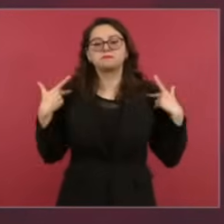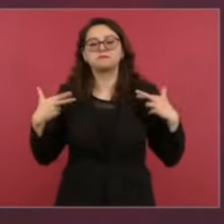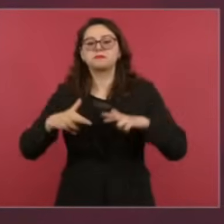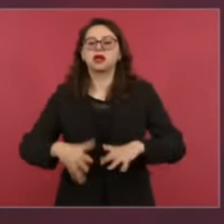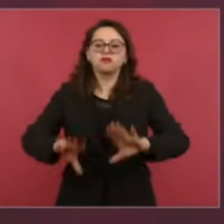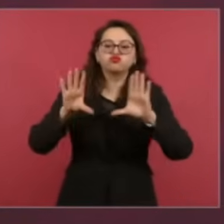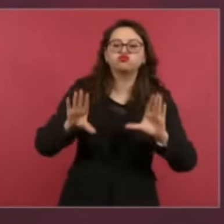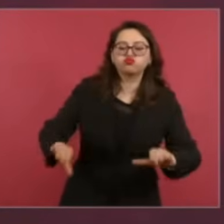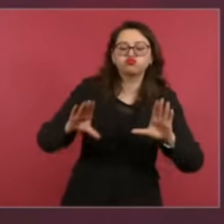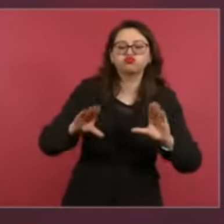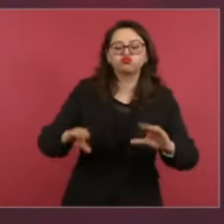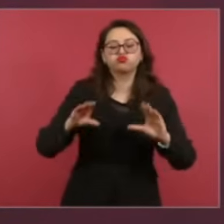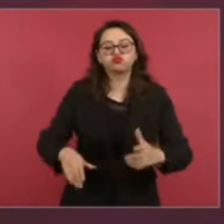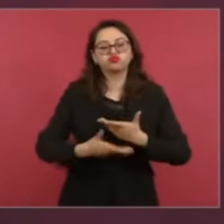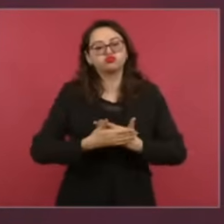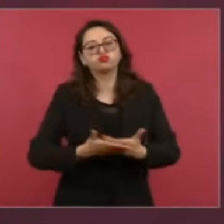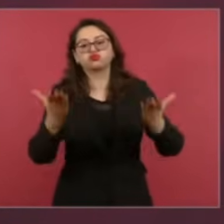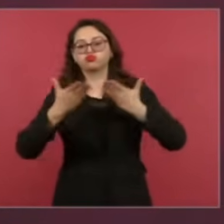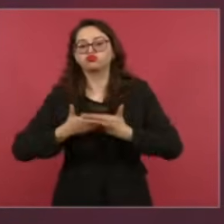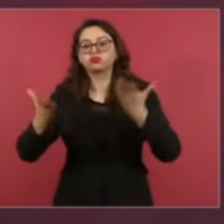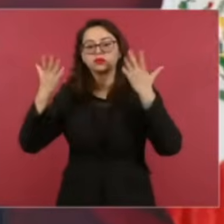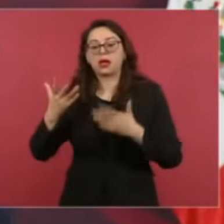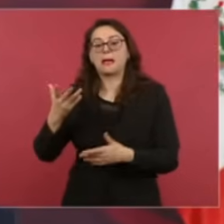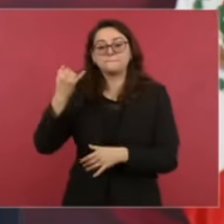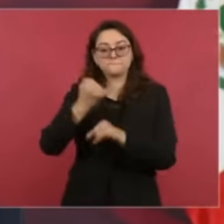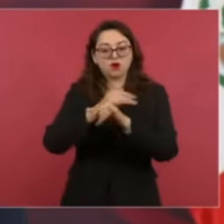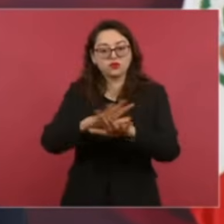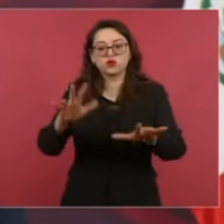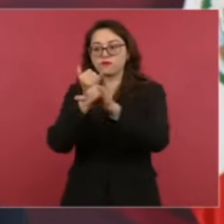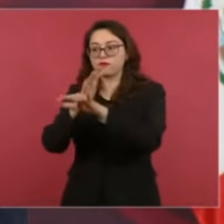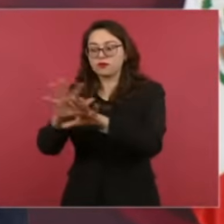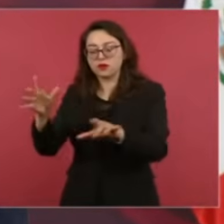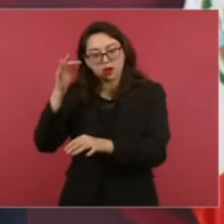Veía yo Acapulco ahorita y me acordaba.